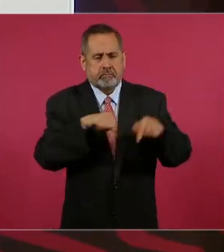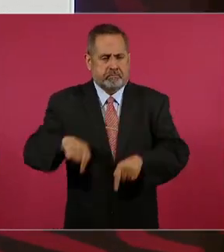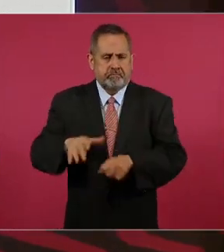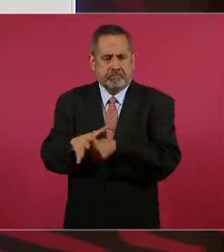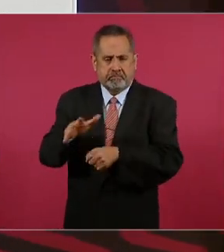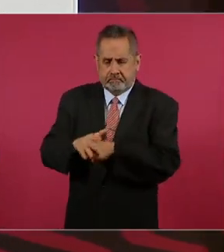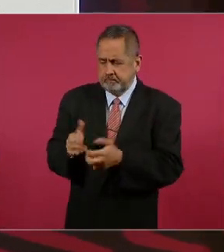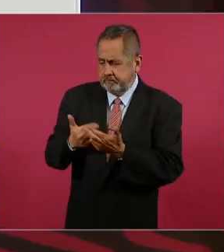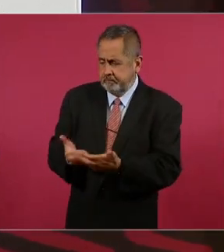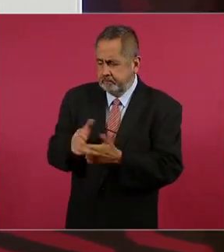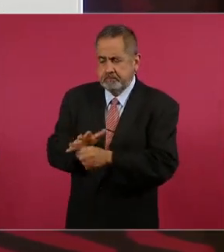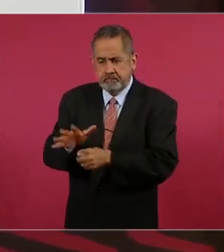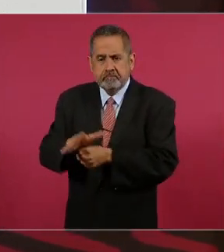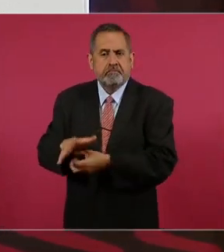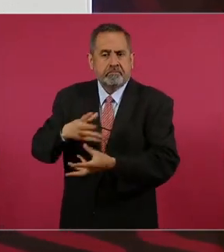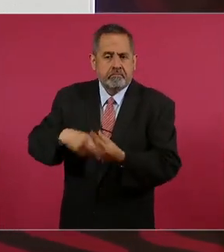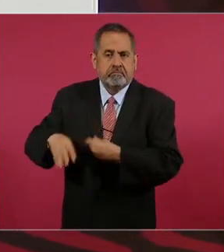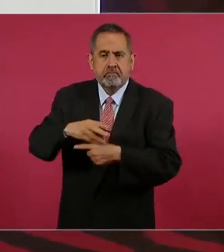Aquí